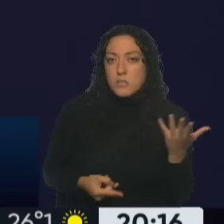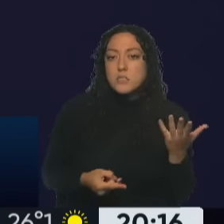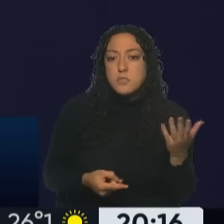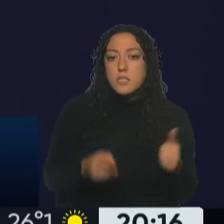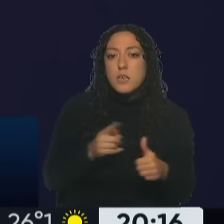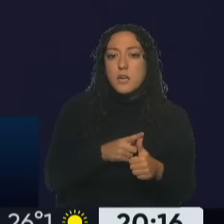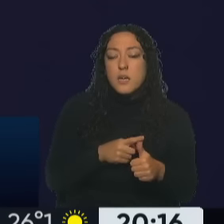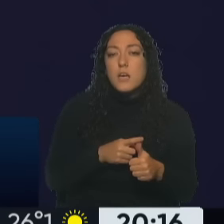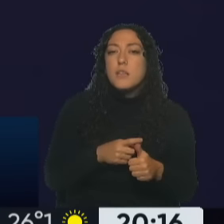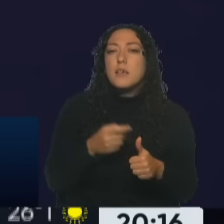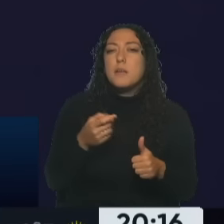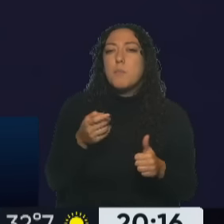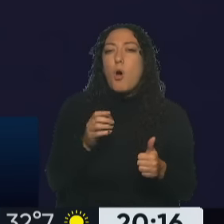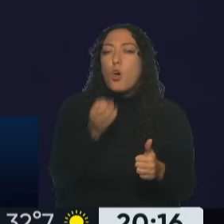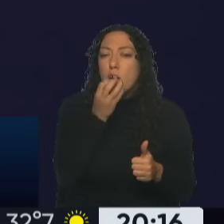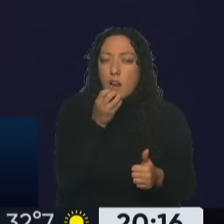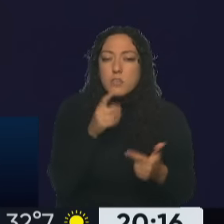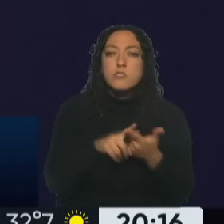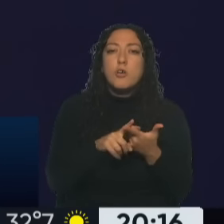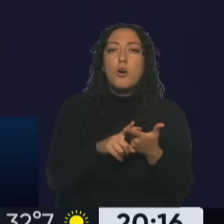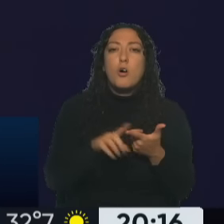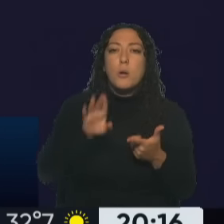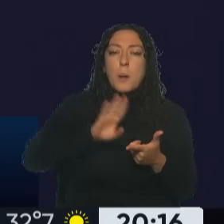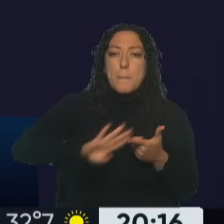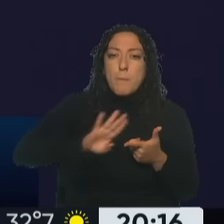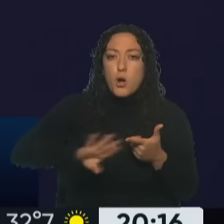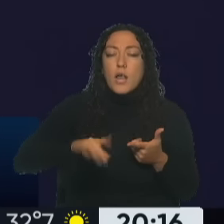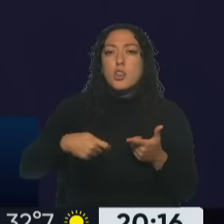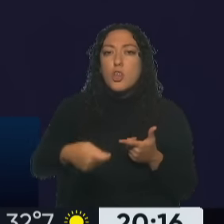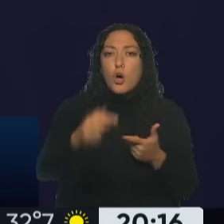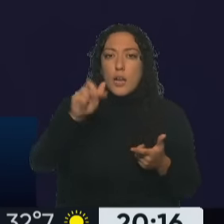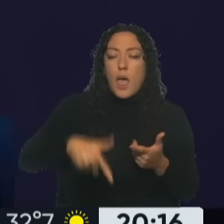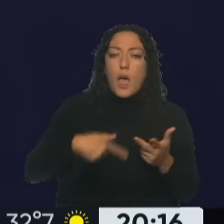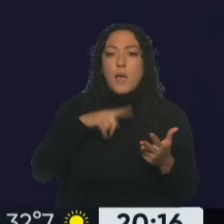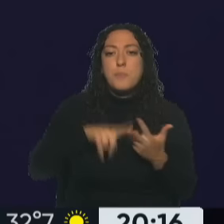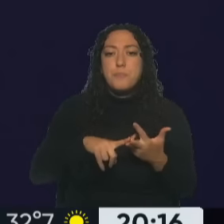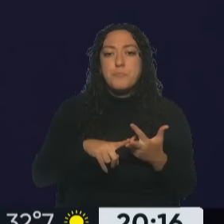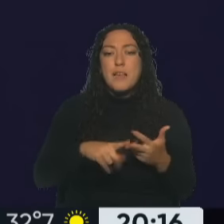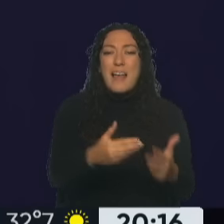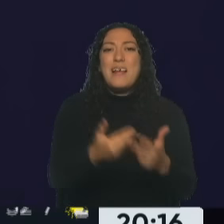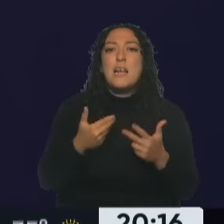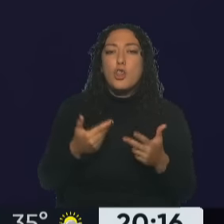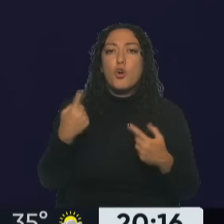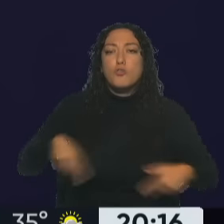el blanqueo la moratoria el adelanto de bienes